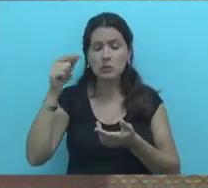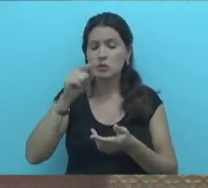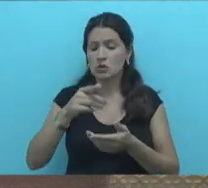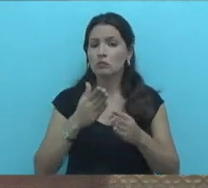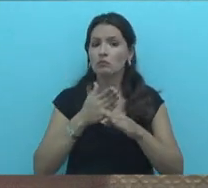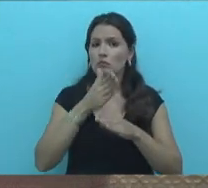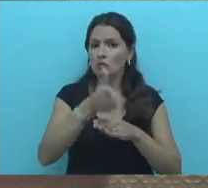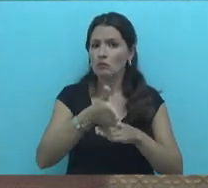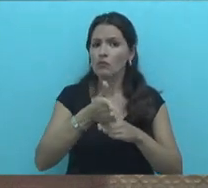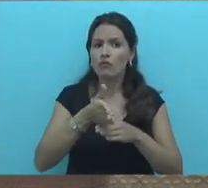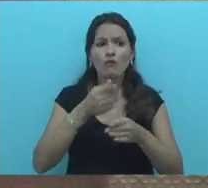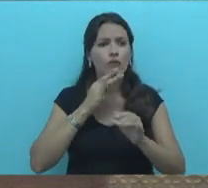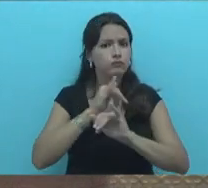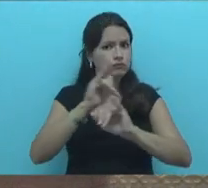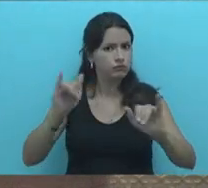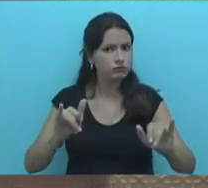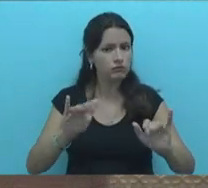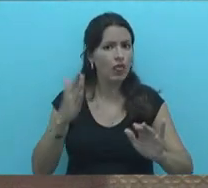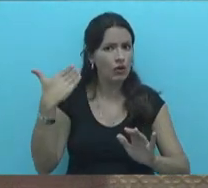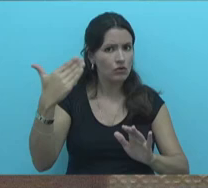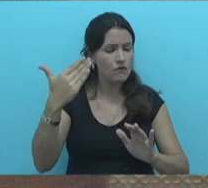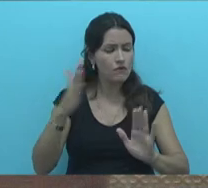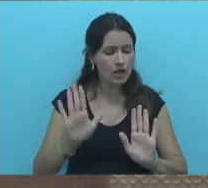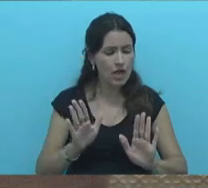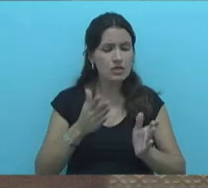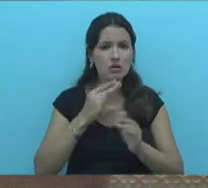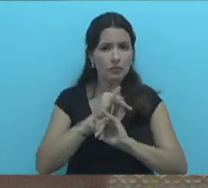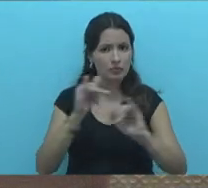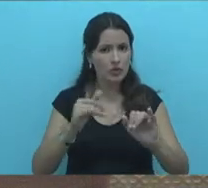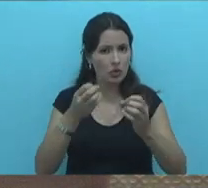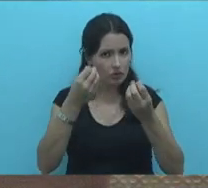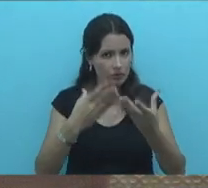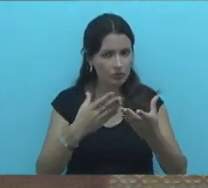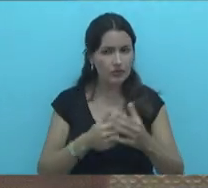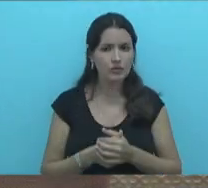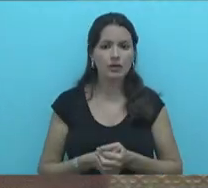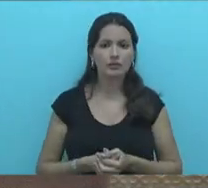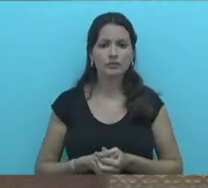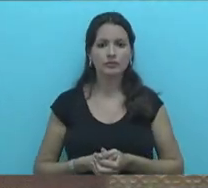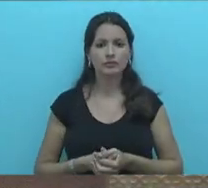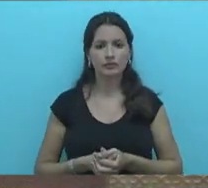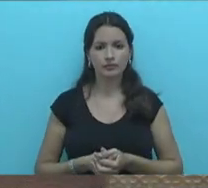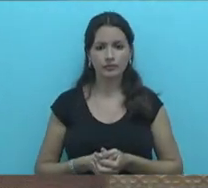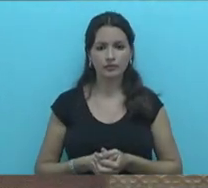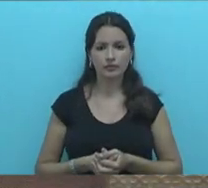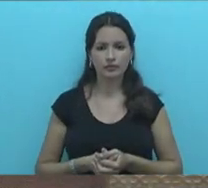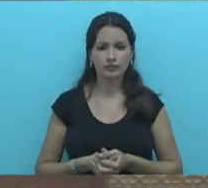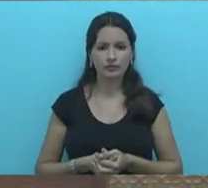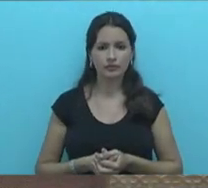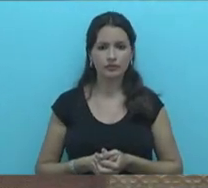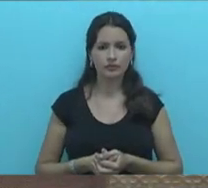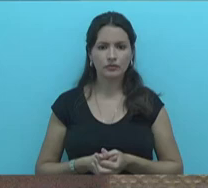de uno de los medios de comunicación privados más importantes de lo que se conoce desde el país unitario que es Buenos Aires como el interior del